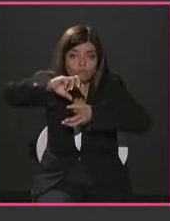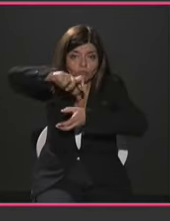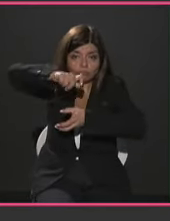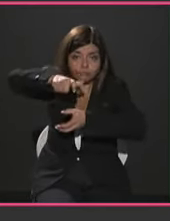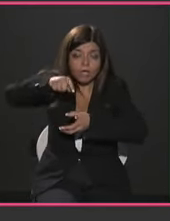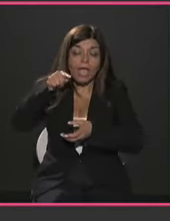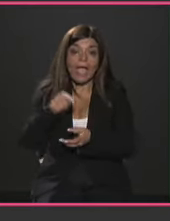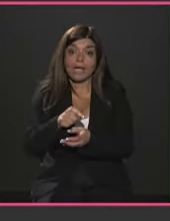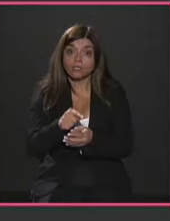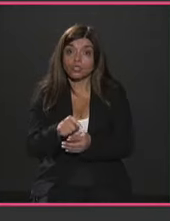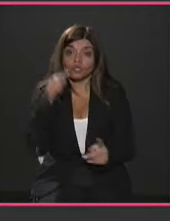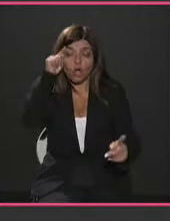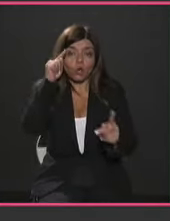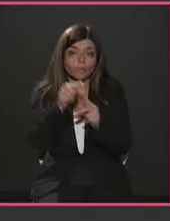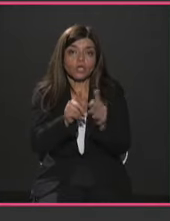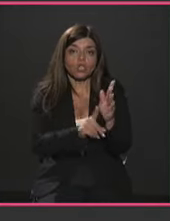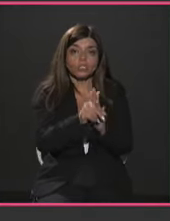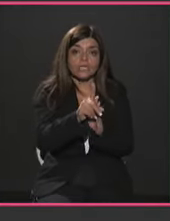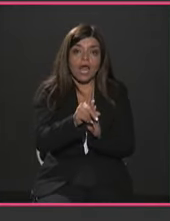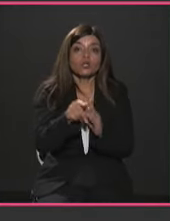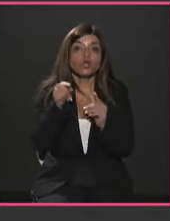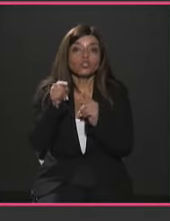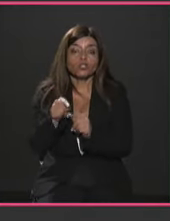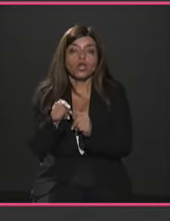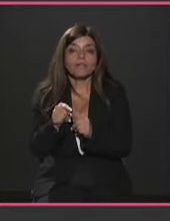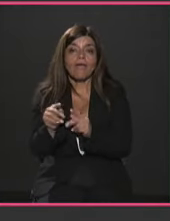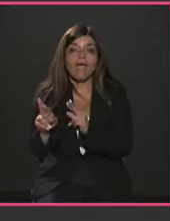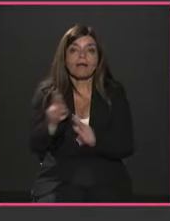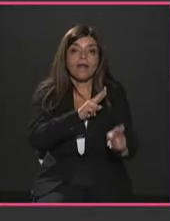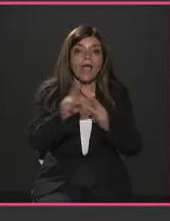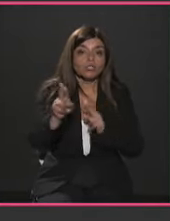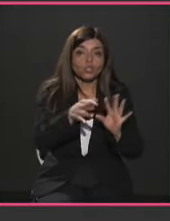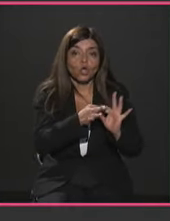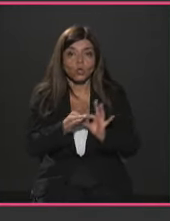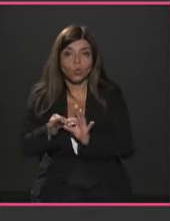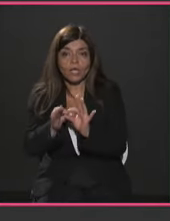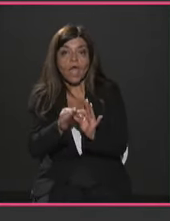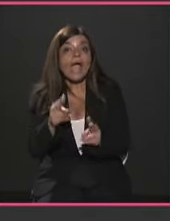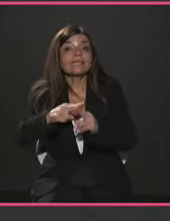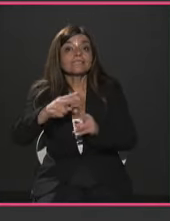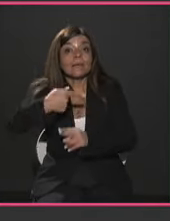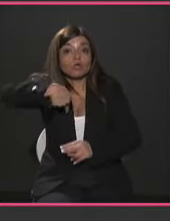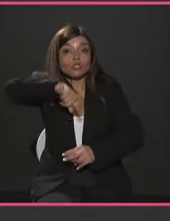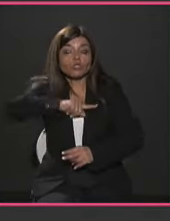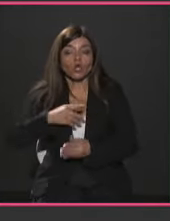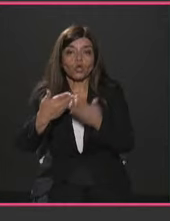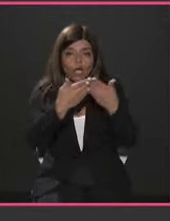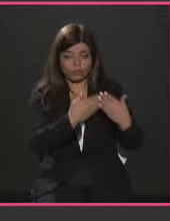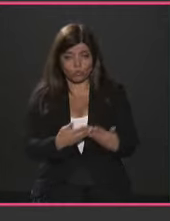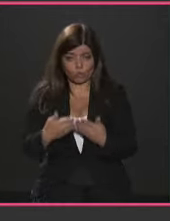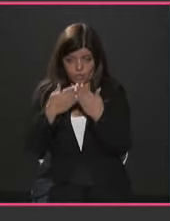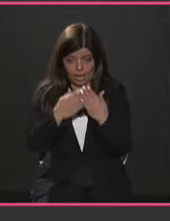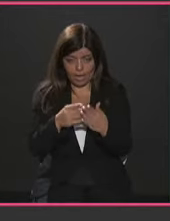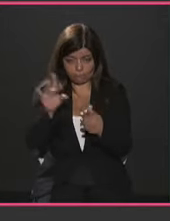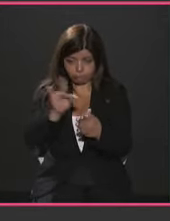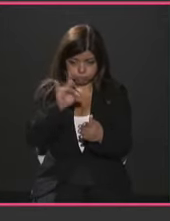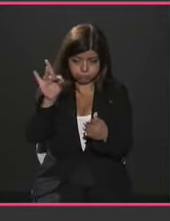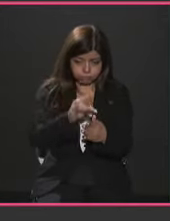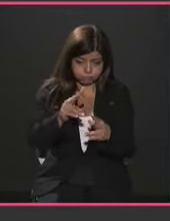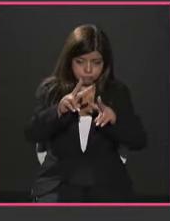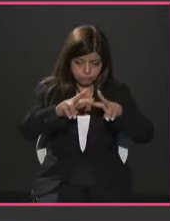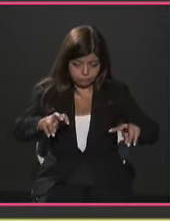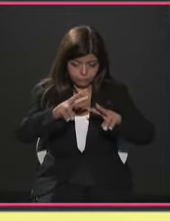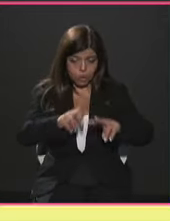los objetivo de desarrollo sustentable de las Naciones Unidas Entonces nosotros lo que hicimos fue estudiar sacamos muestras